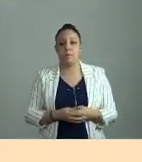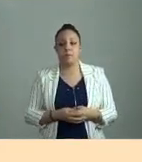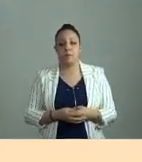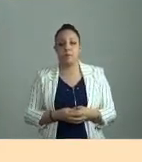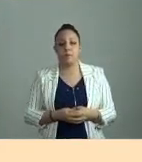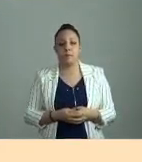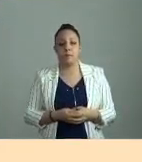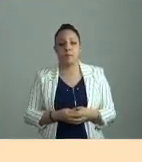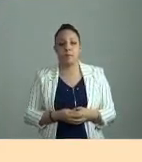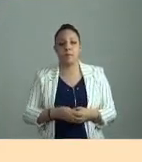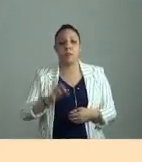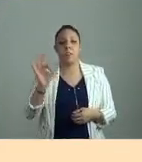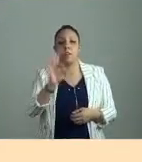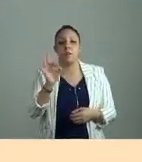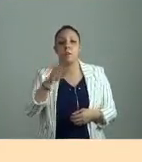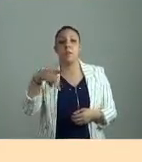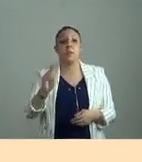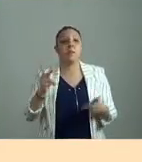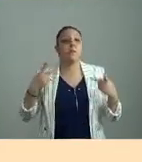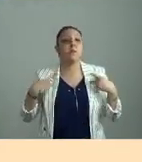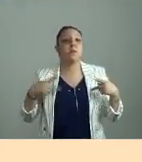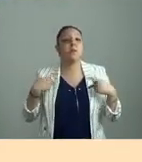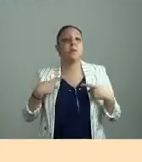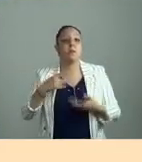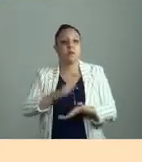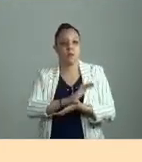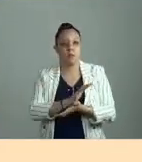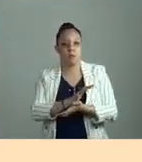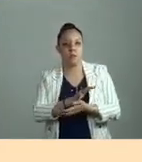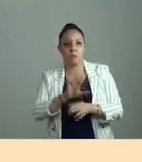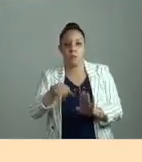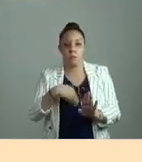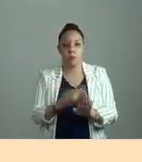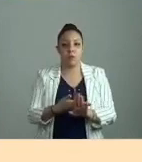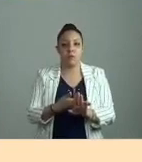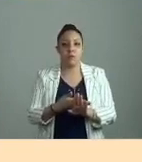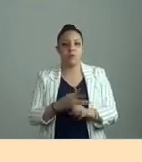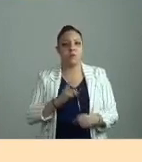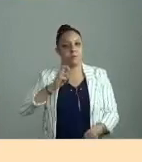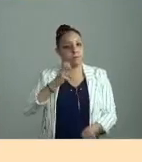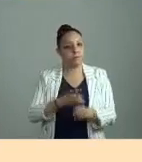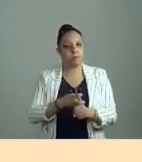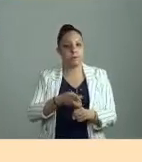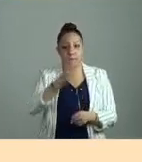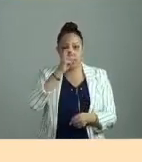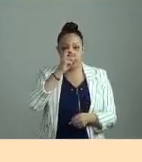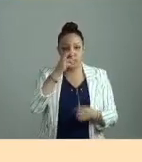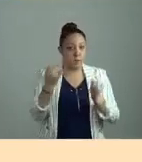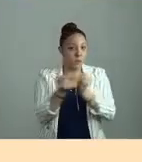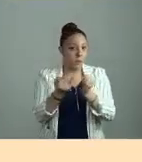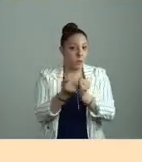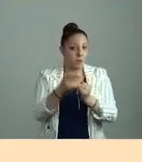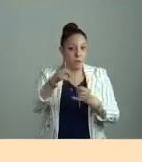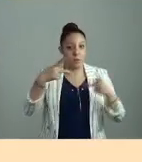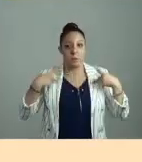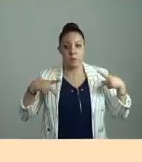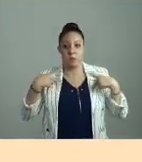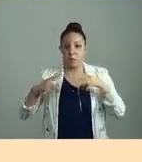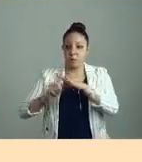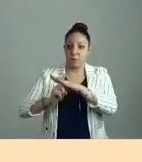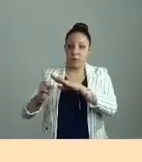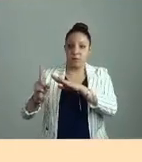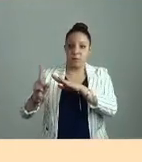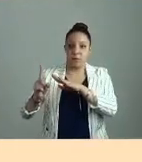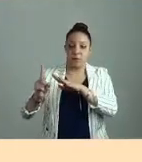discriminación de 21 puntos los migrantes que hay en europa en